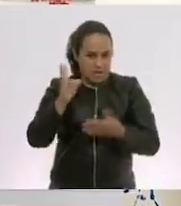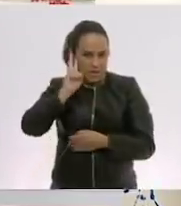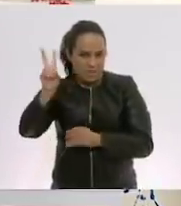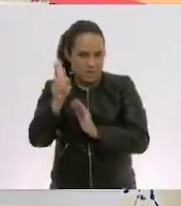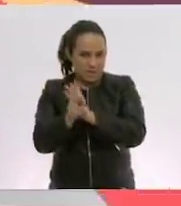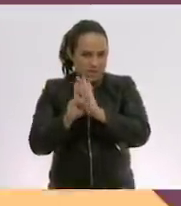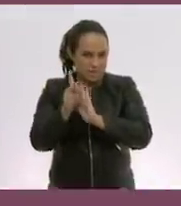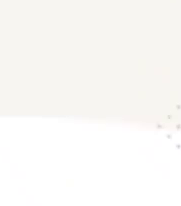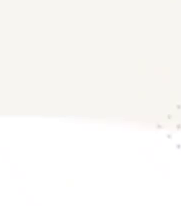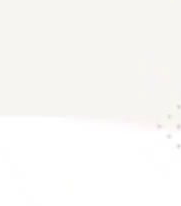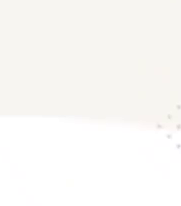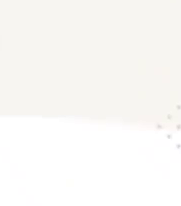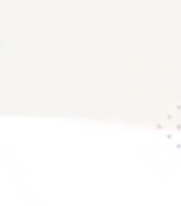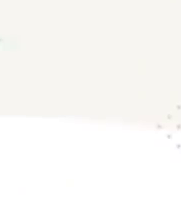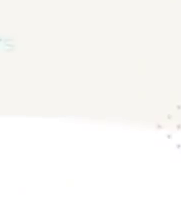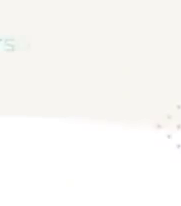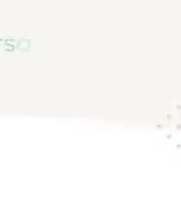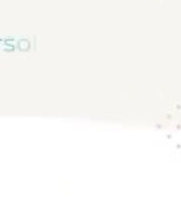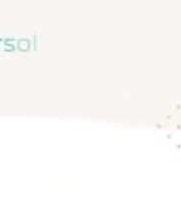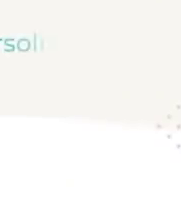videos.